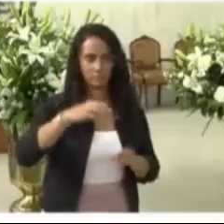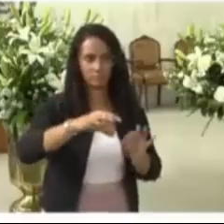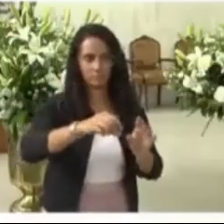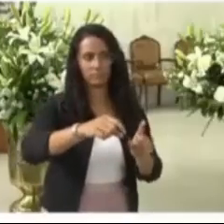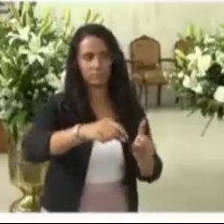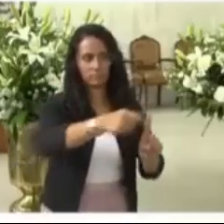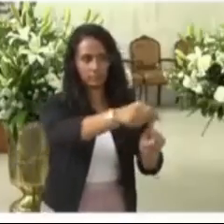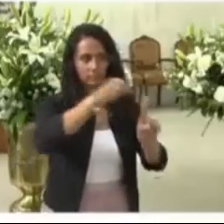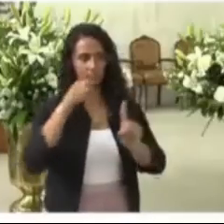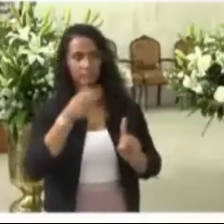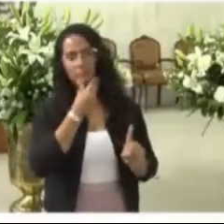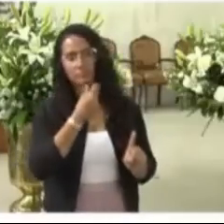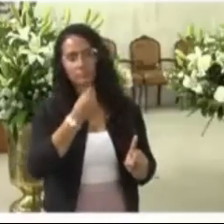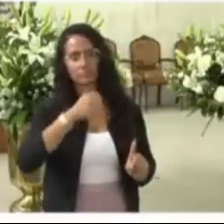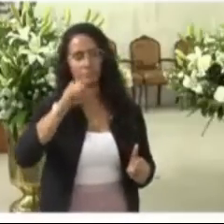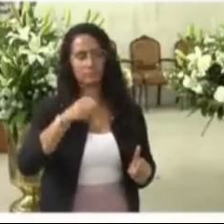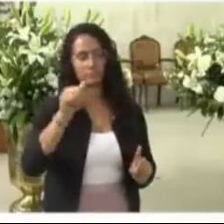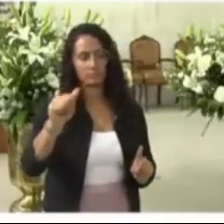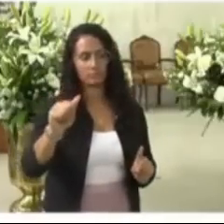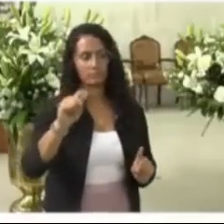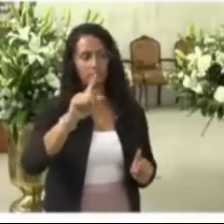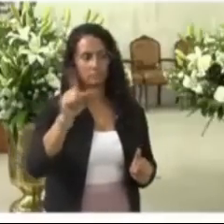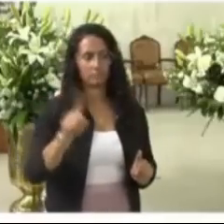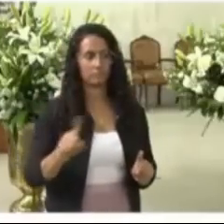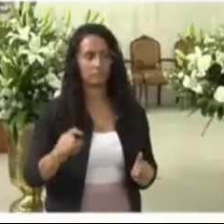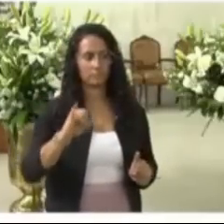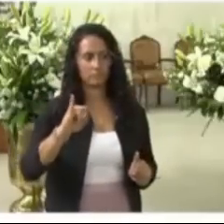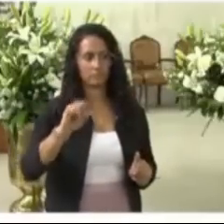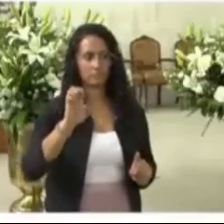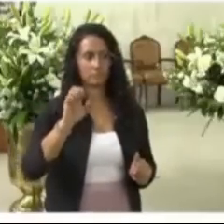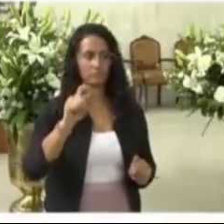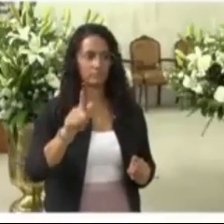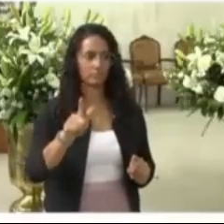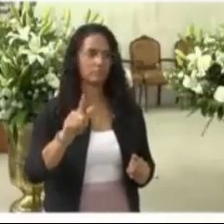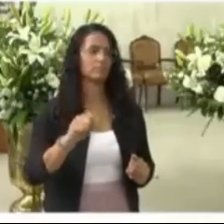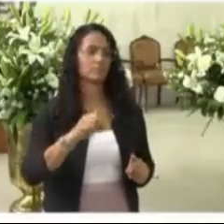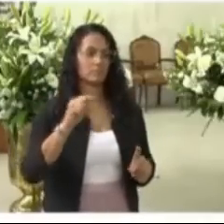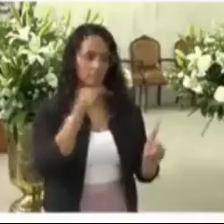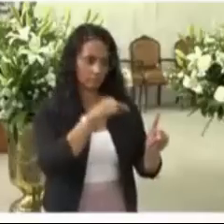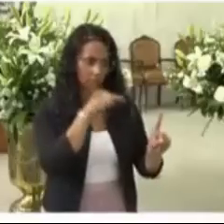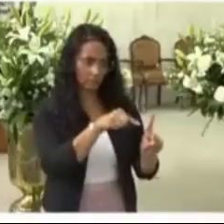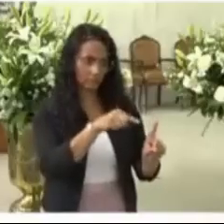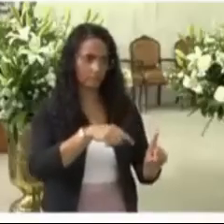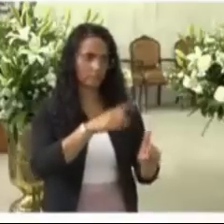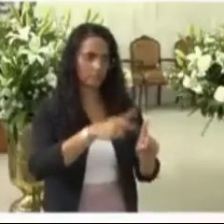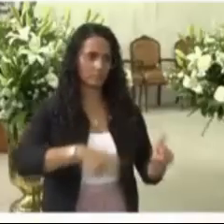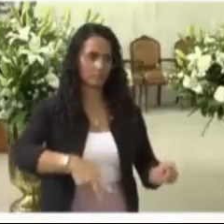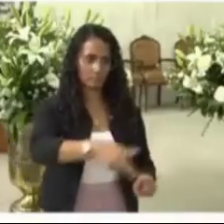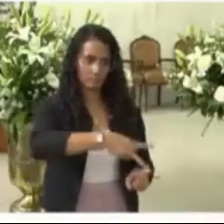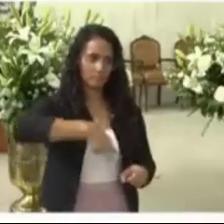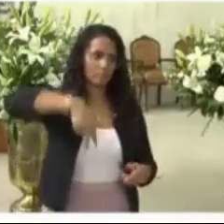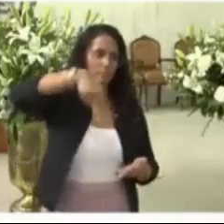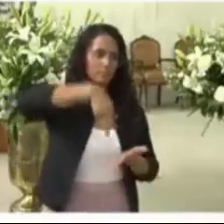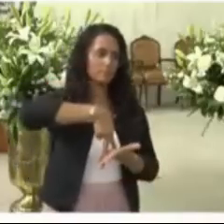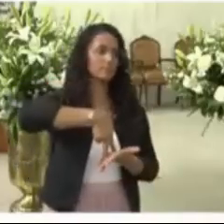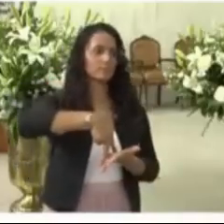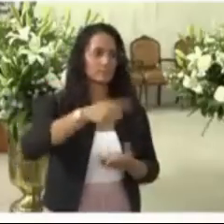Leví, hijo de Asaf, quien se levantó y con toda la autoridad de